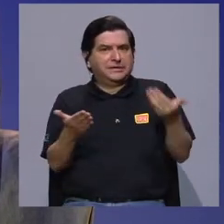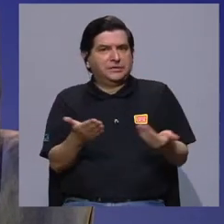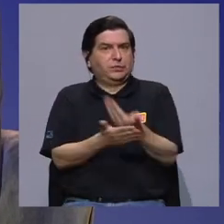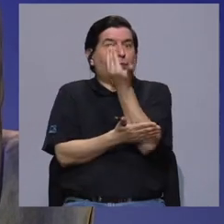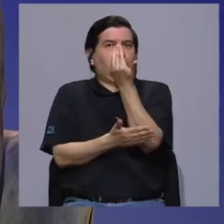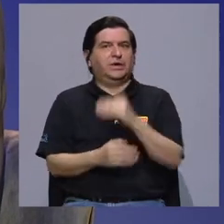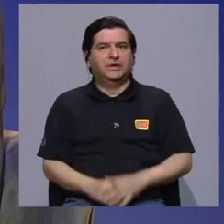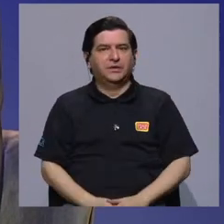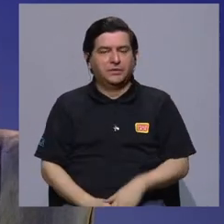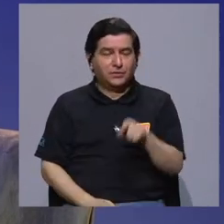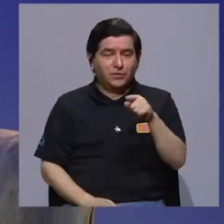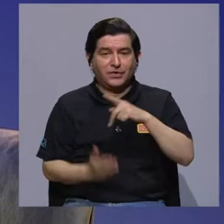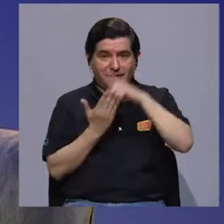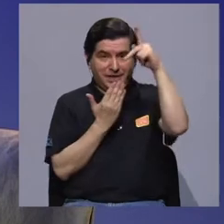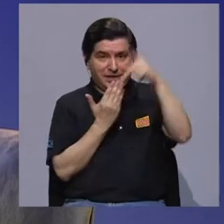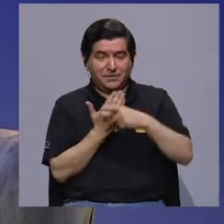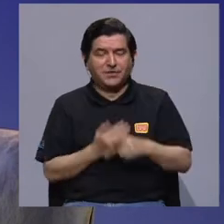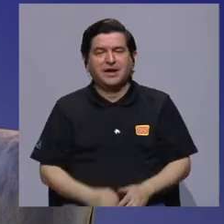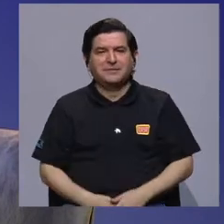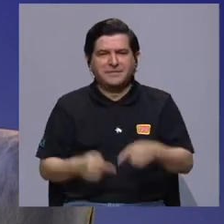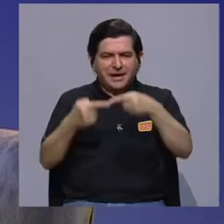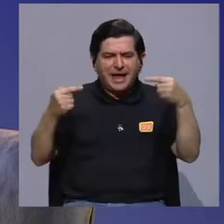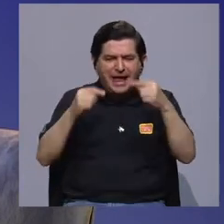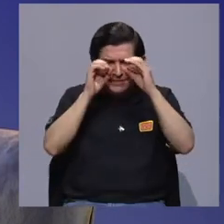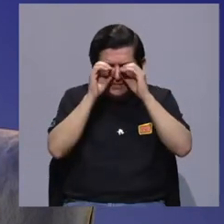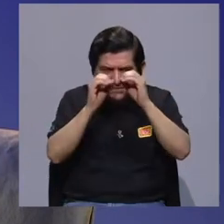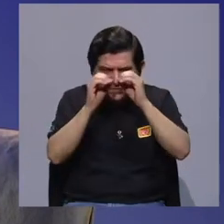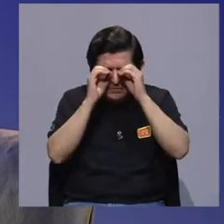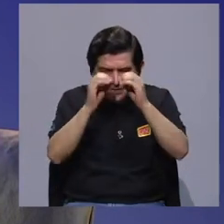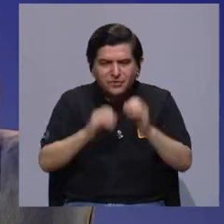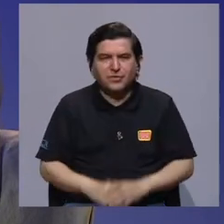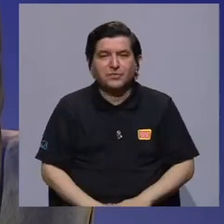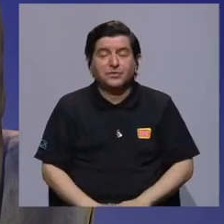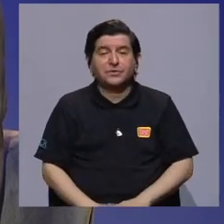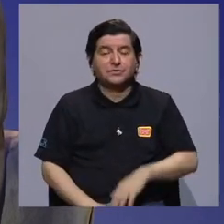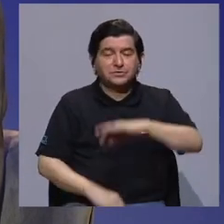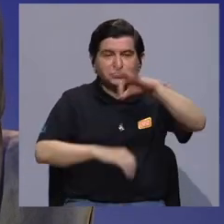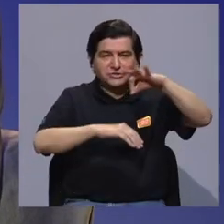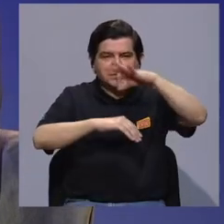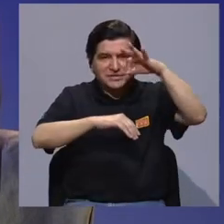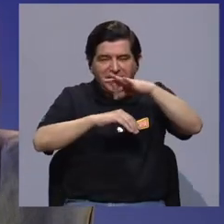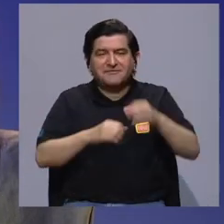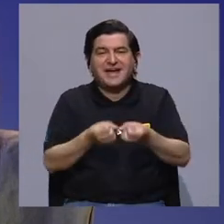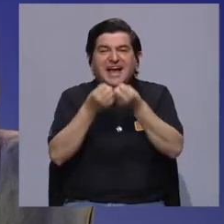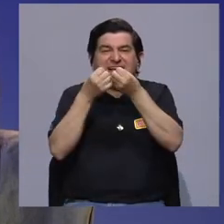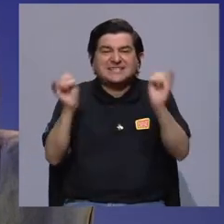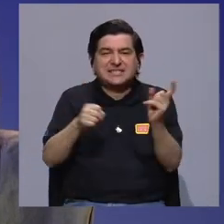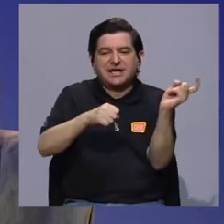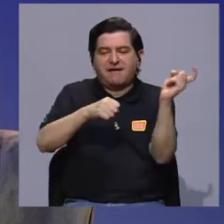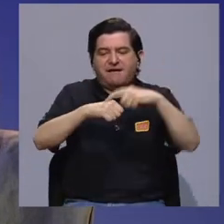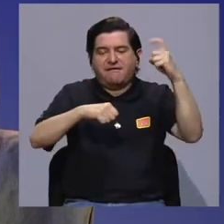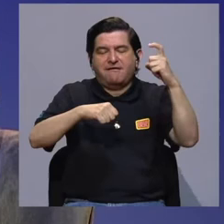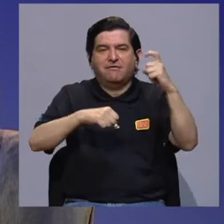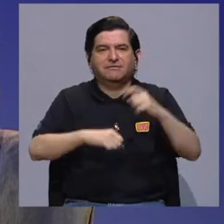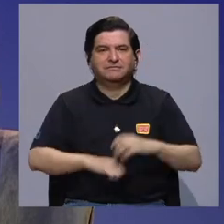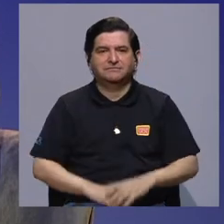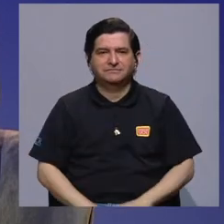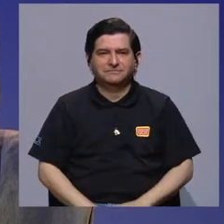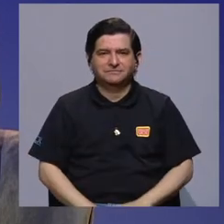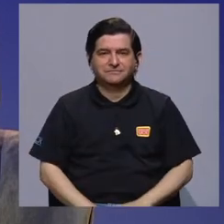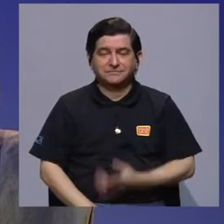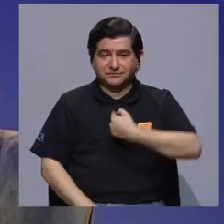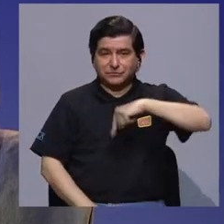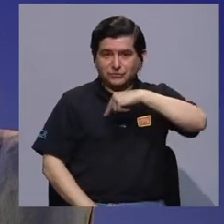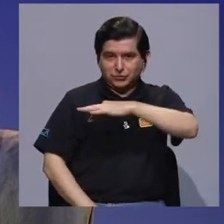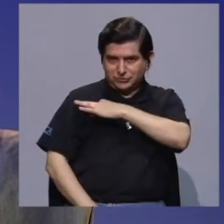nuevo en este programa, antimicrobianos en las abejas sin aguijón.